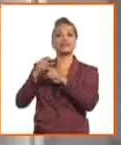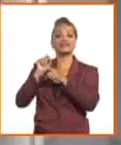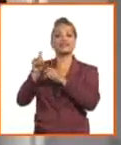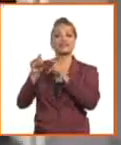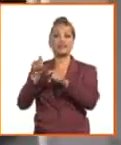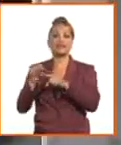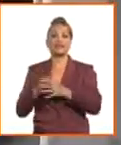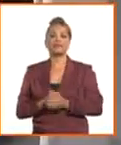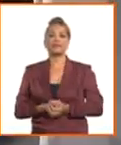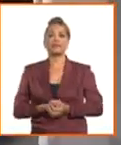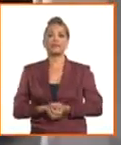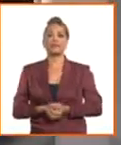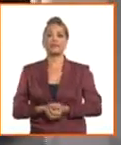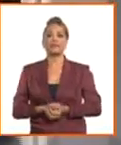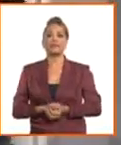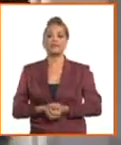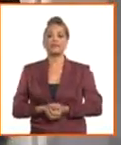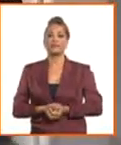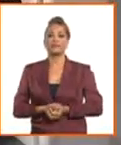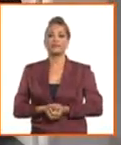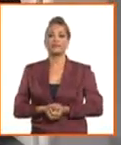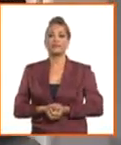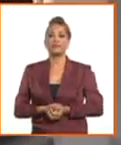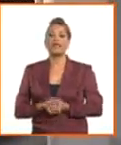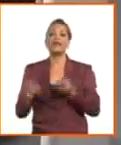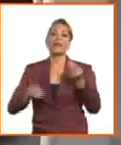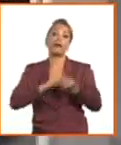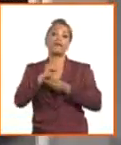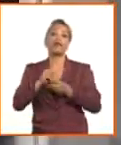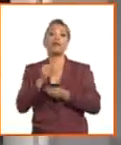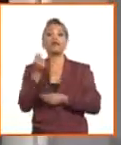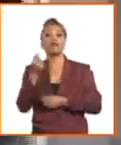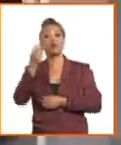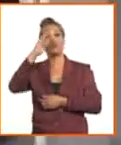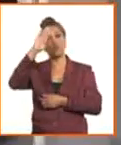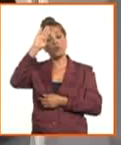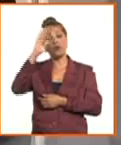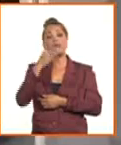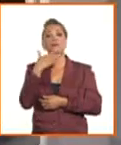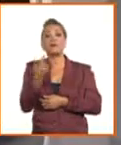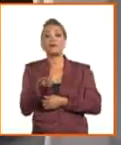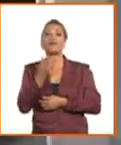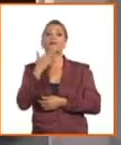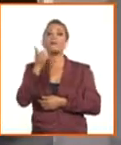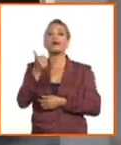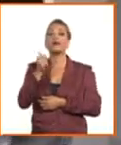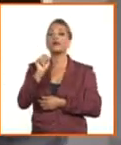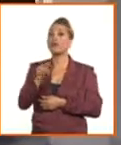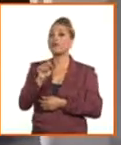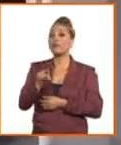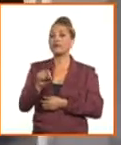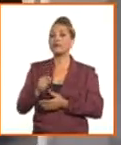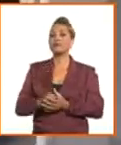vender al sistema financiero y cambiarla por pesos cubanos, que incentivos para comprarla. Ahora, todos entendemos,